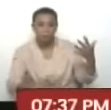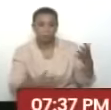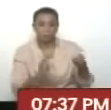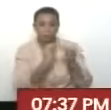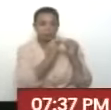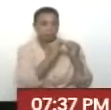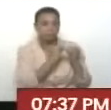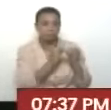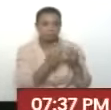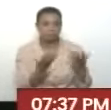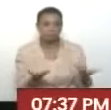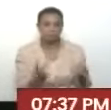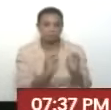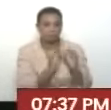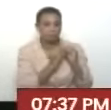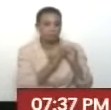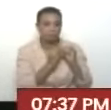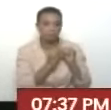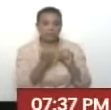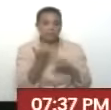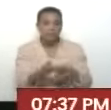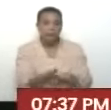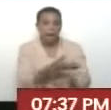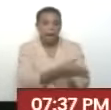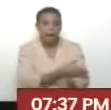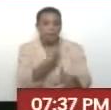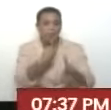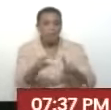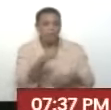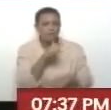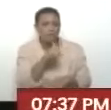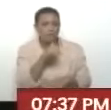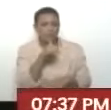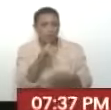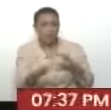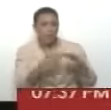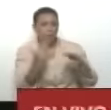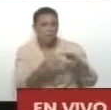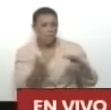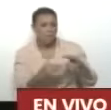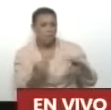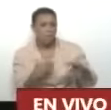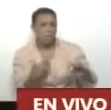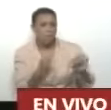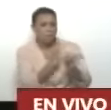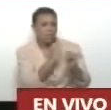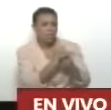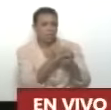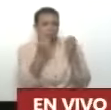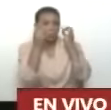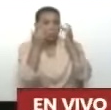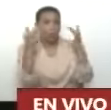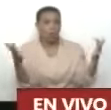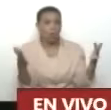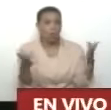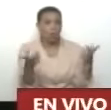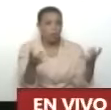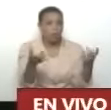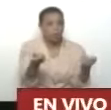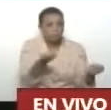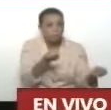Incorregibles son. Ya habían sacado otras cosas, María Alexandra, y yo le digo que es increíble cómo